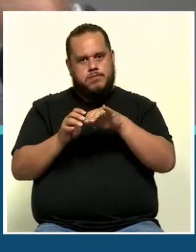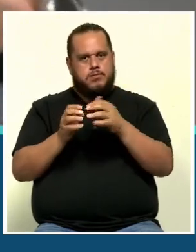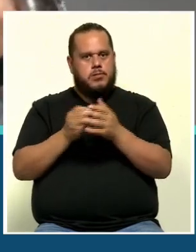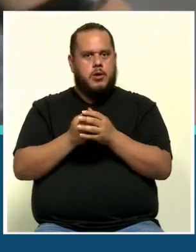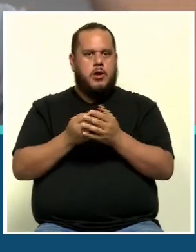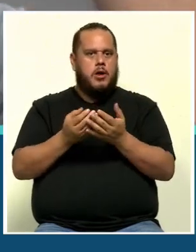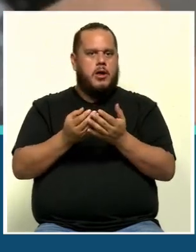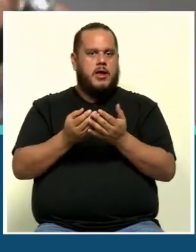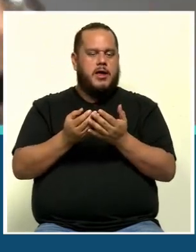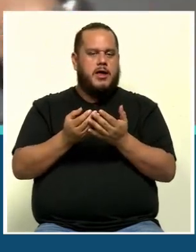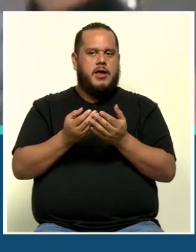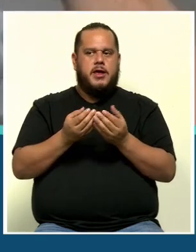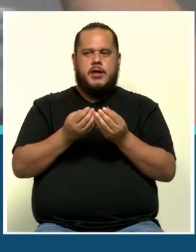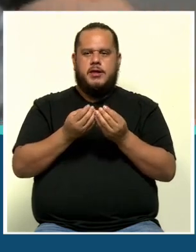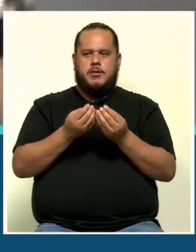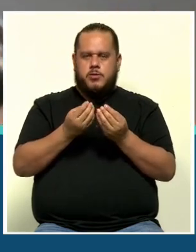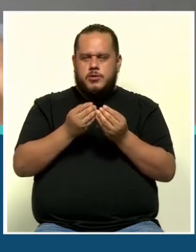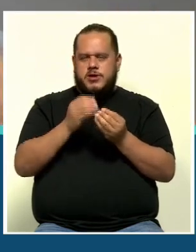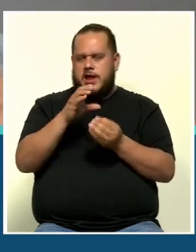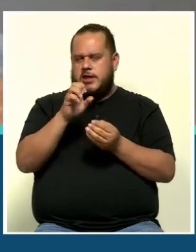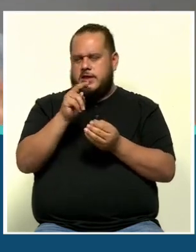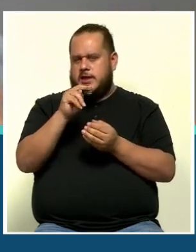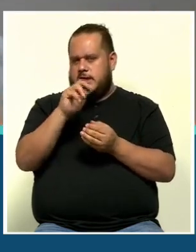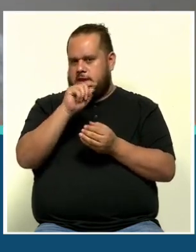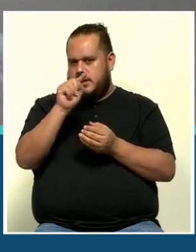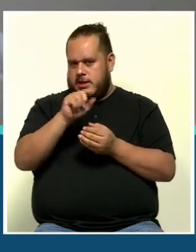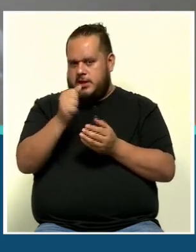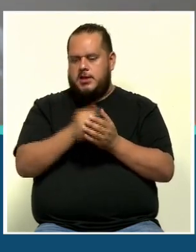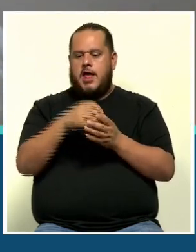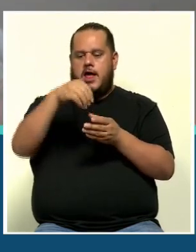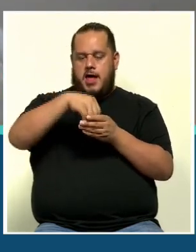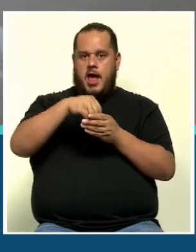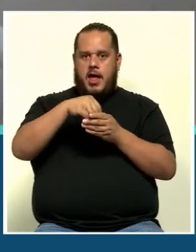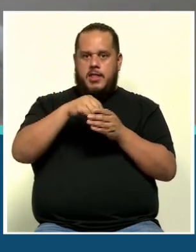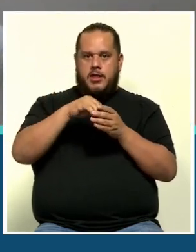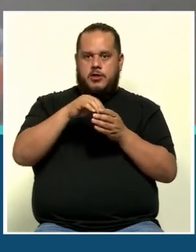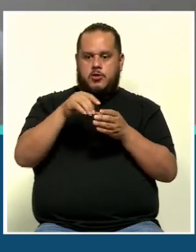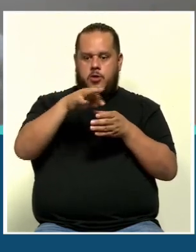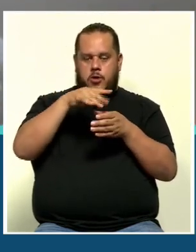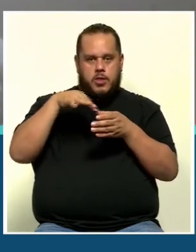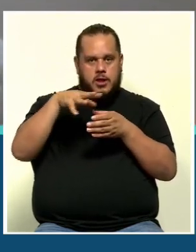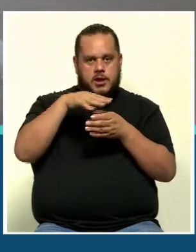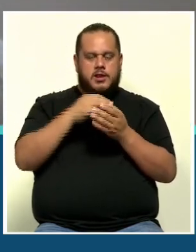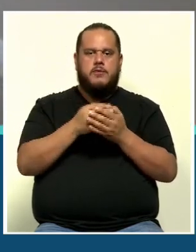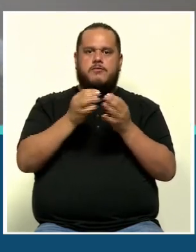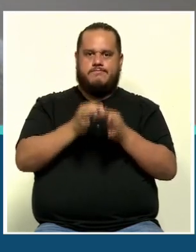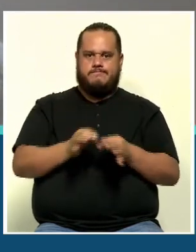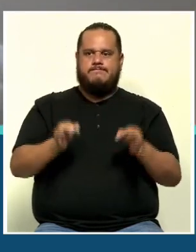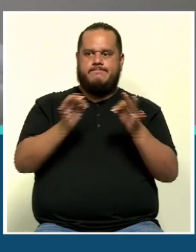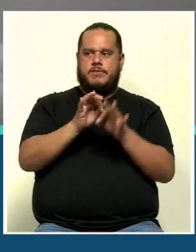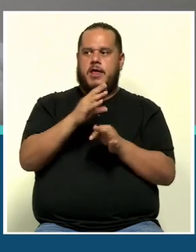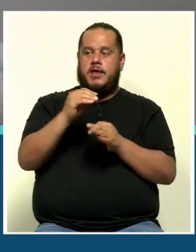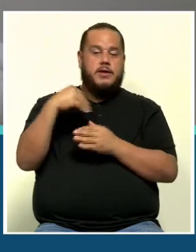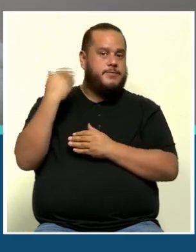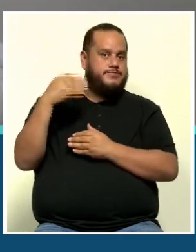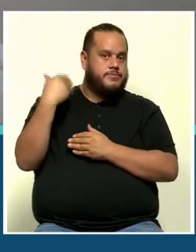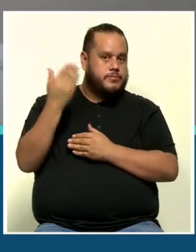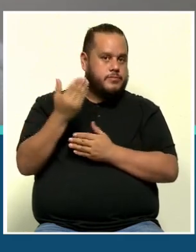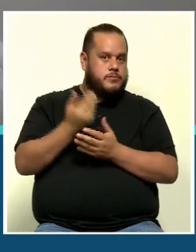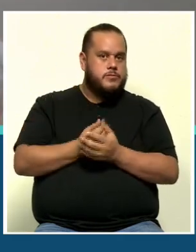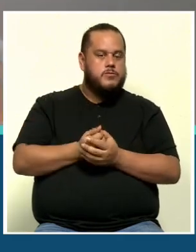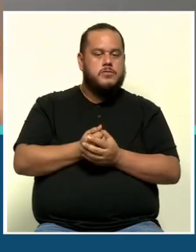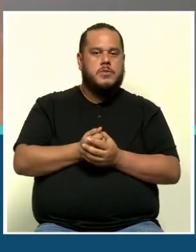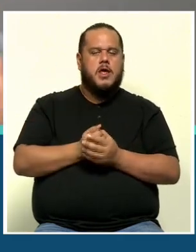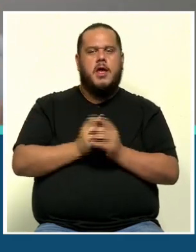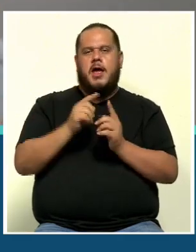un flujo denso de ceniza dentro del cráter. Fue bastante importante y después se elevó